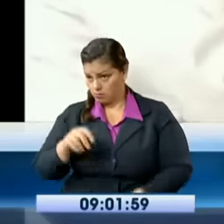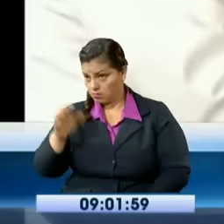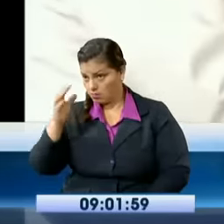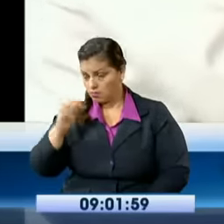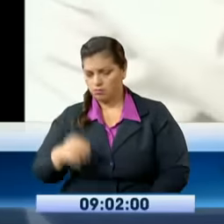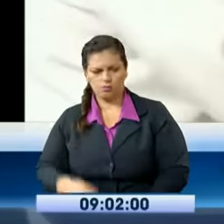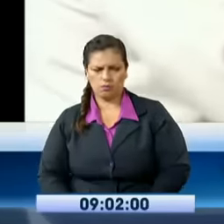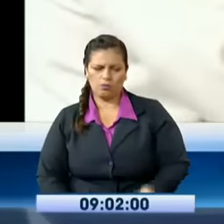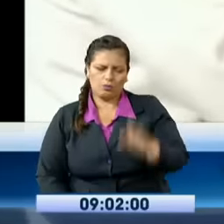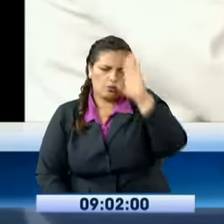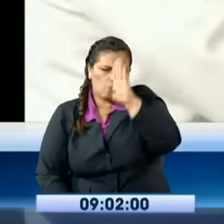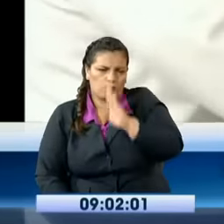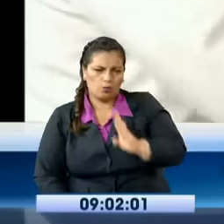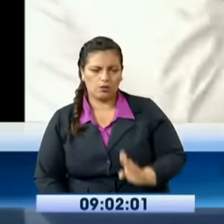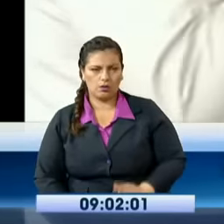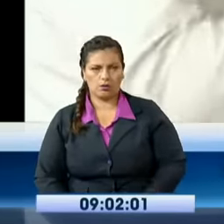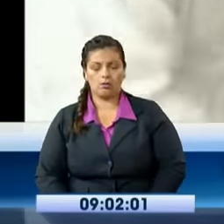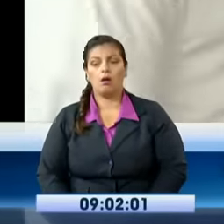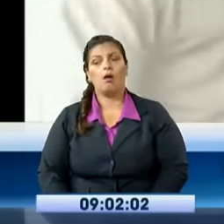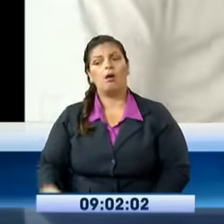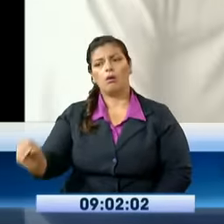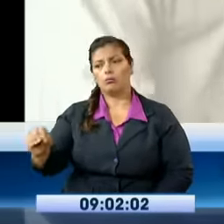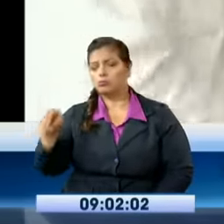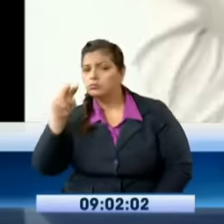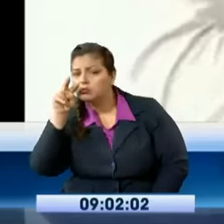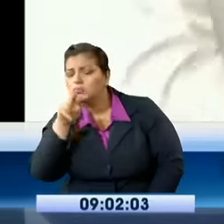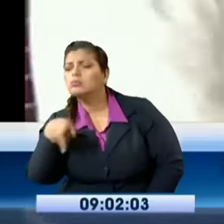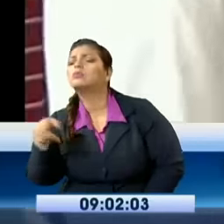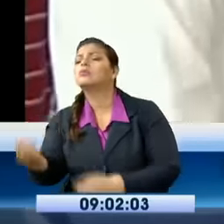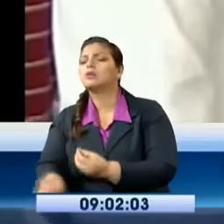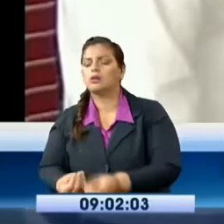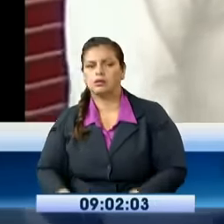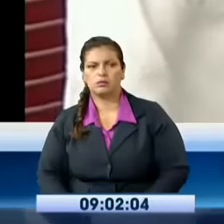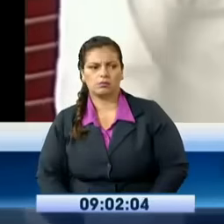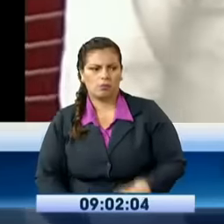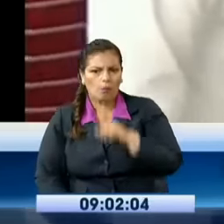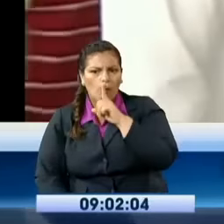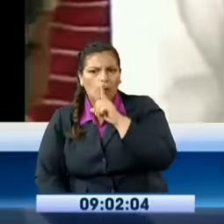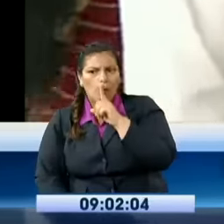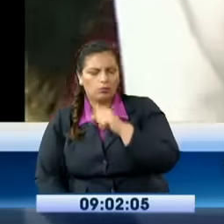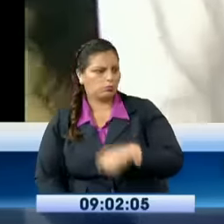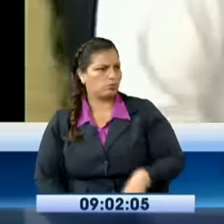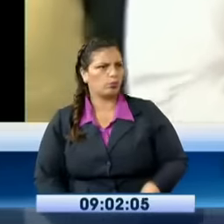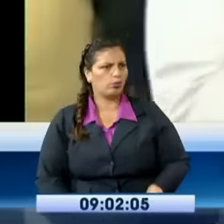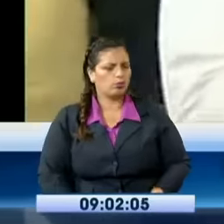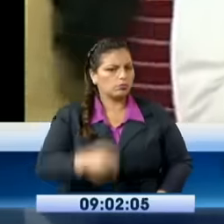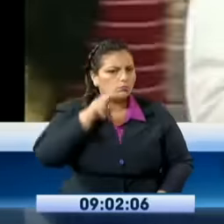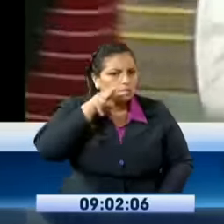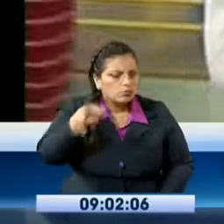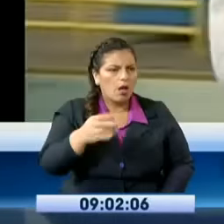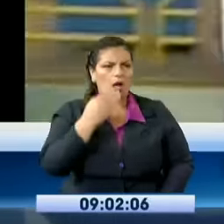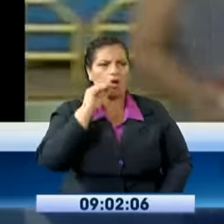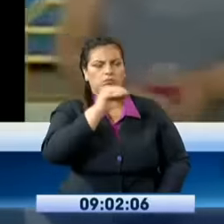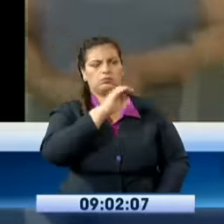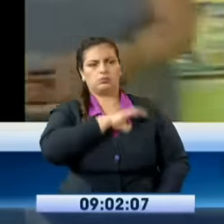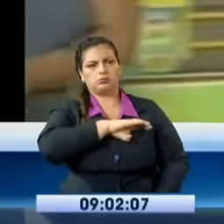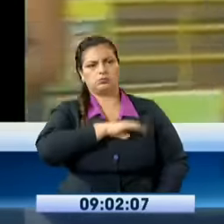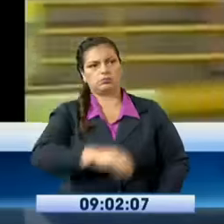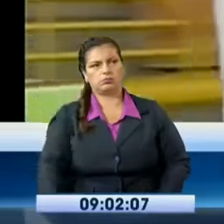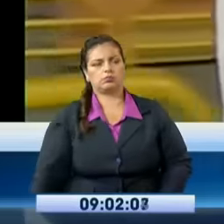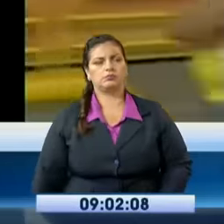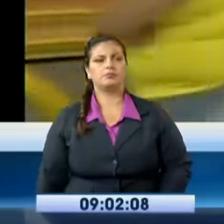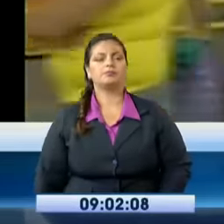protocolo. Tiene que avisarle al conductor para que se avise a la policía. No hay que permitirlo. Así es, gracias. Muchísimas gracias. Sí, porque justo todos